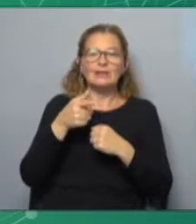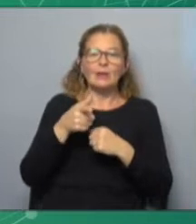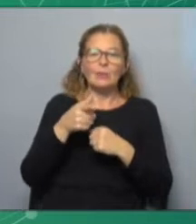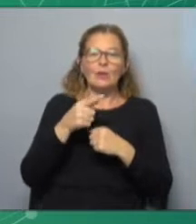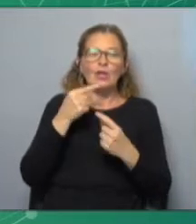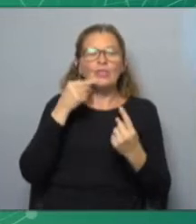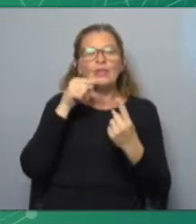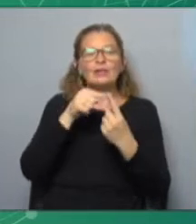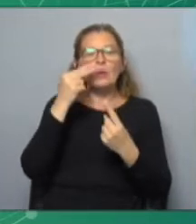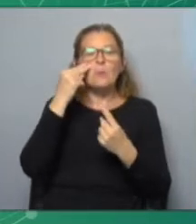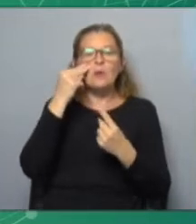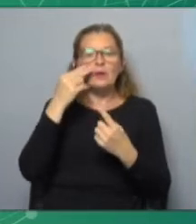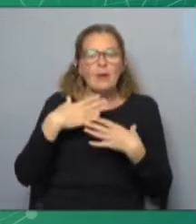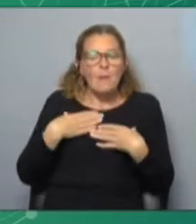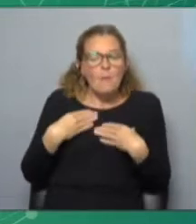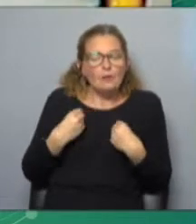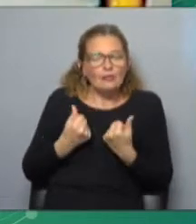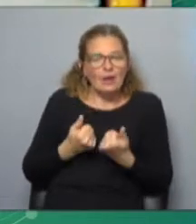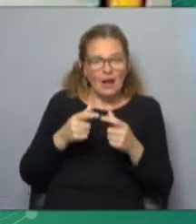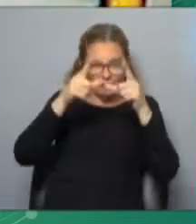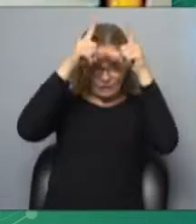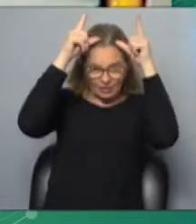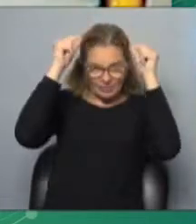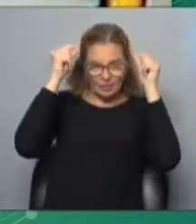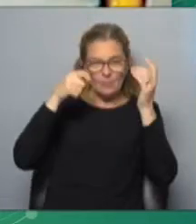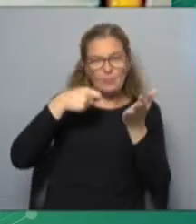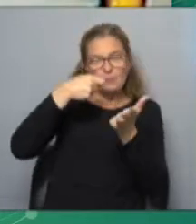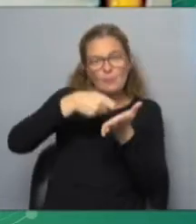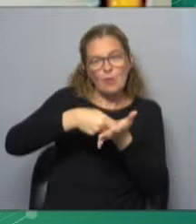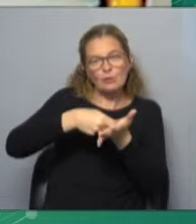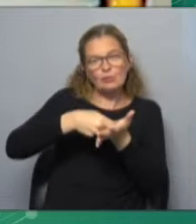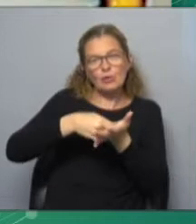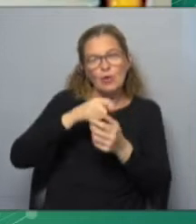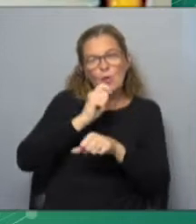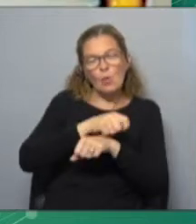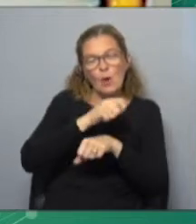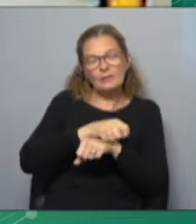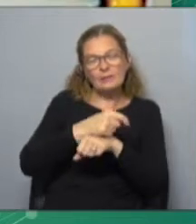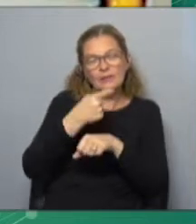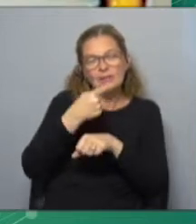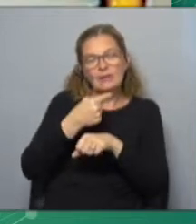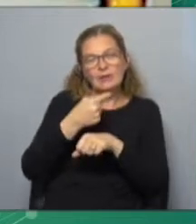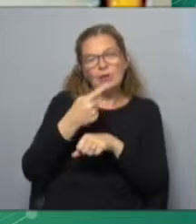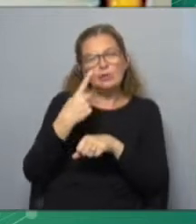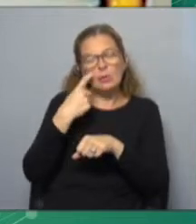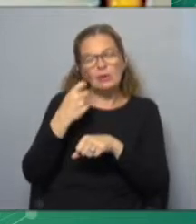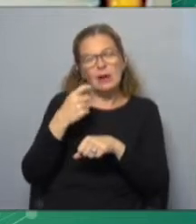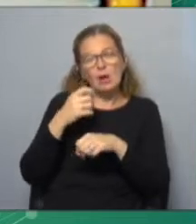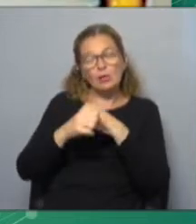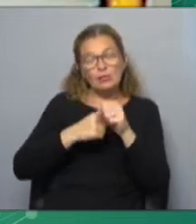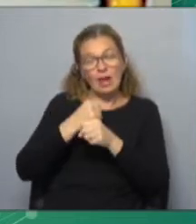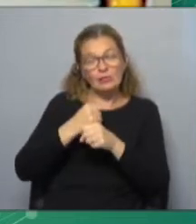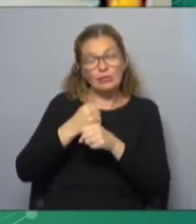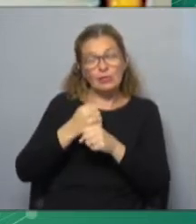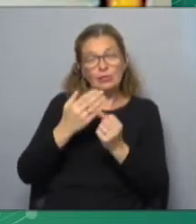como una directa afectación en el aspecto emocional de Pereira. Para fijar el monto de la indemnización, el juez Martínez de las Heras tuvo en cuenta la edad de Pereira, su